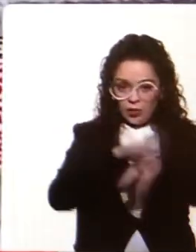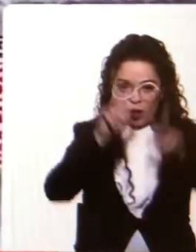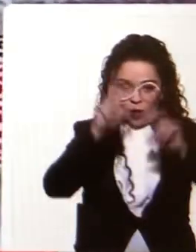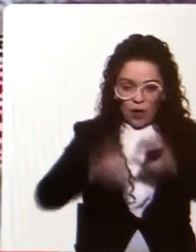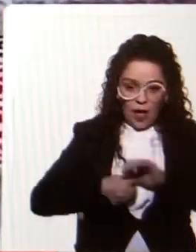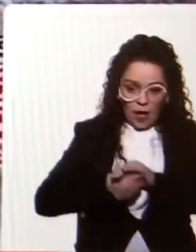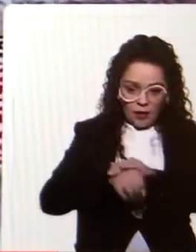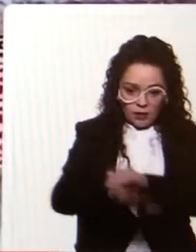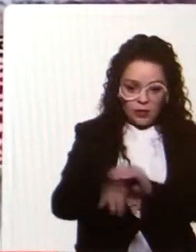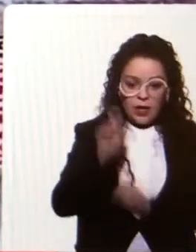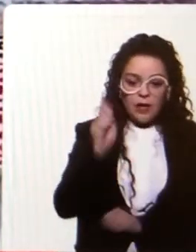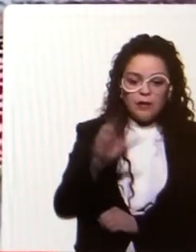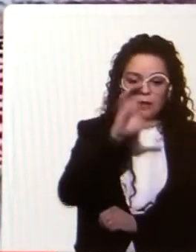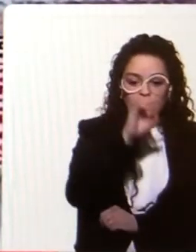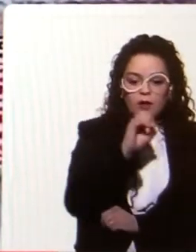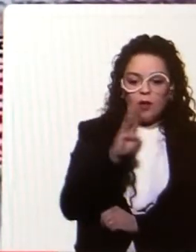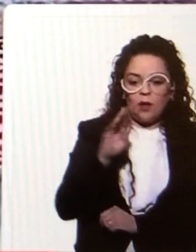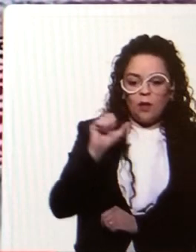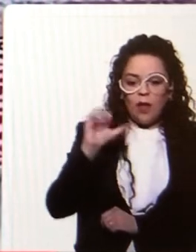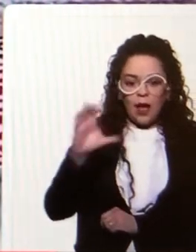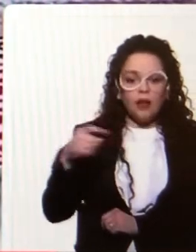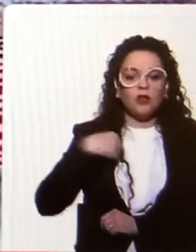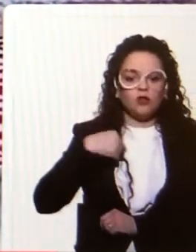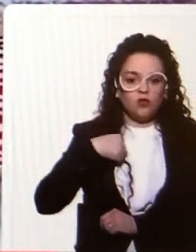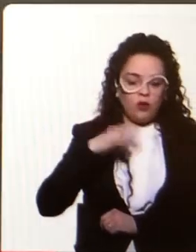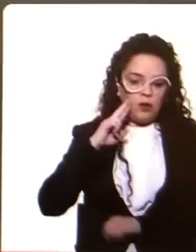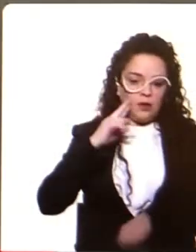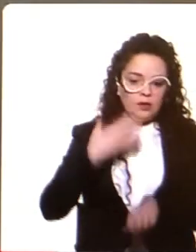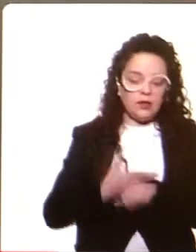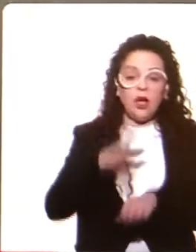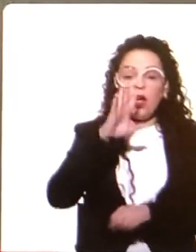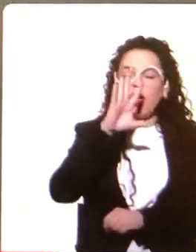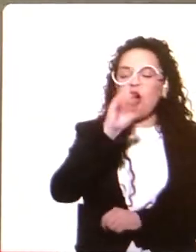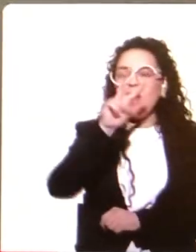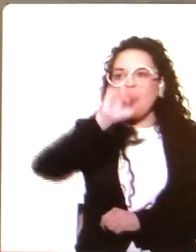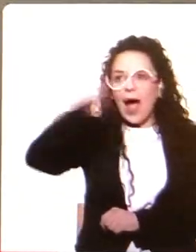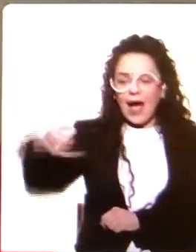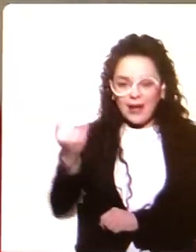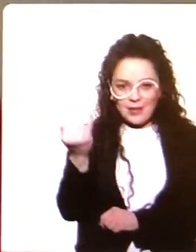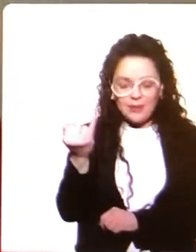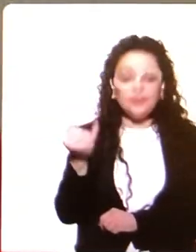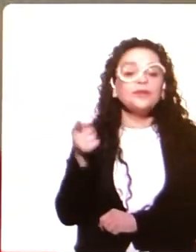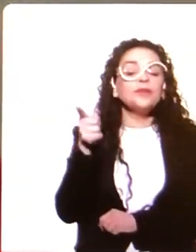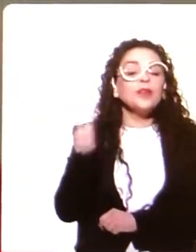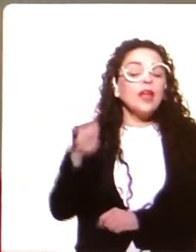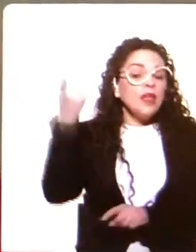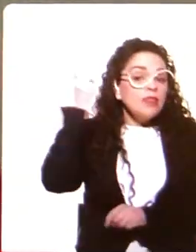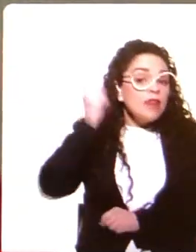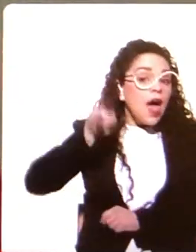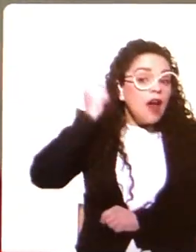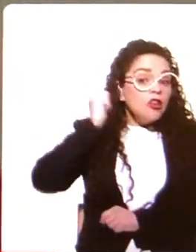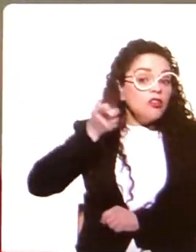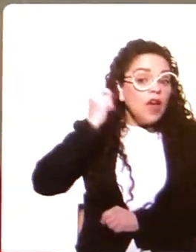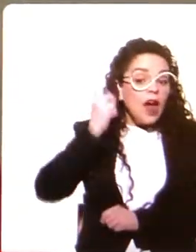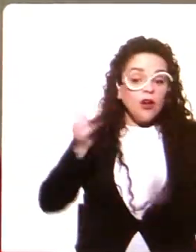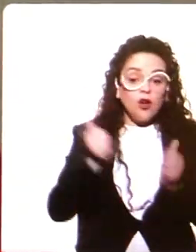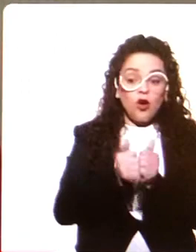shen ahora bien qué coincidencia que también Vienen A manifestarse al